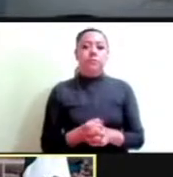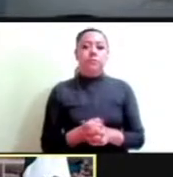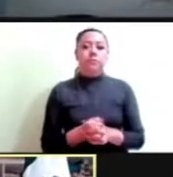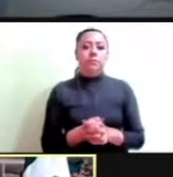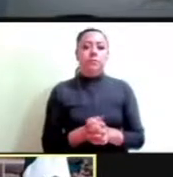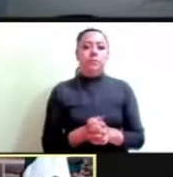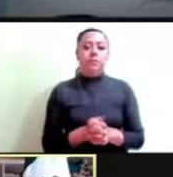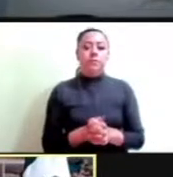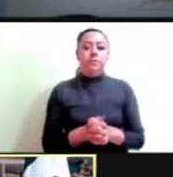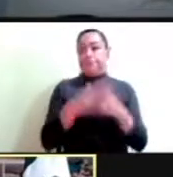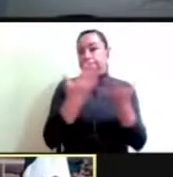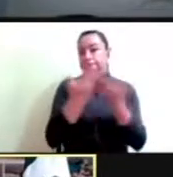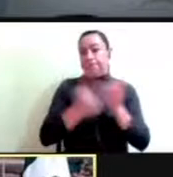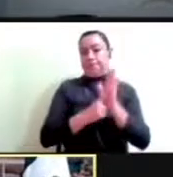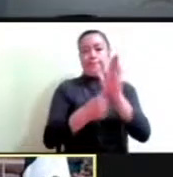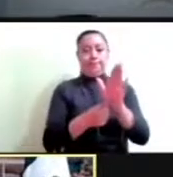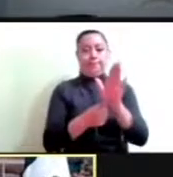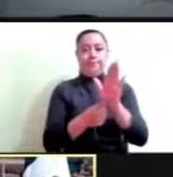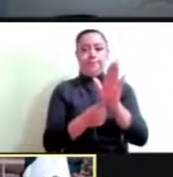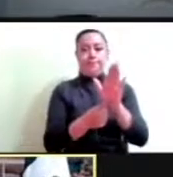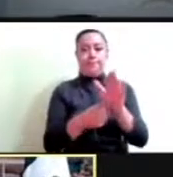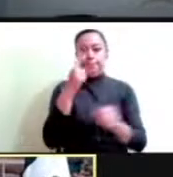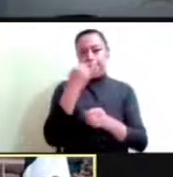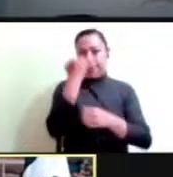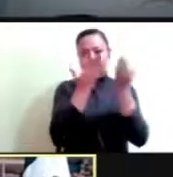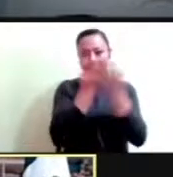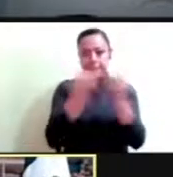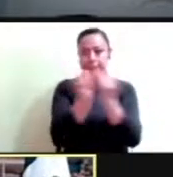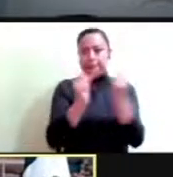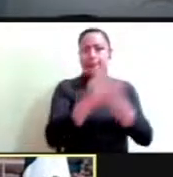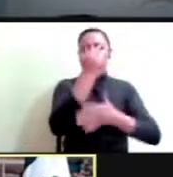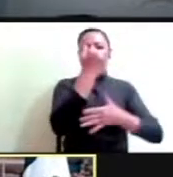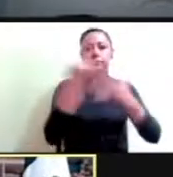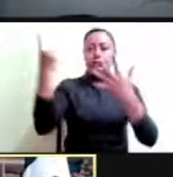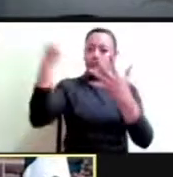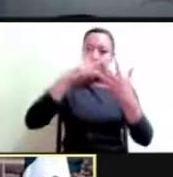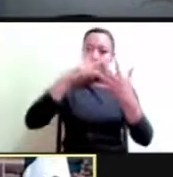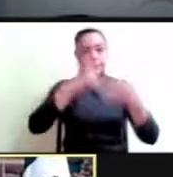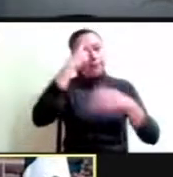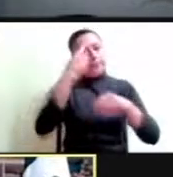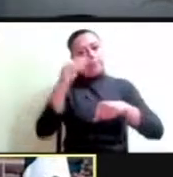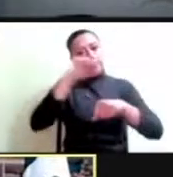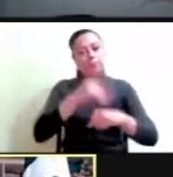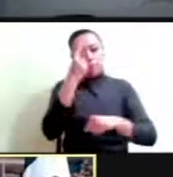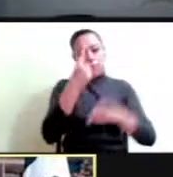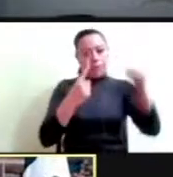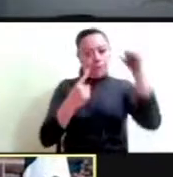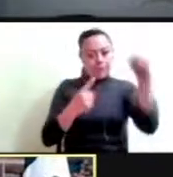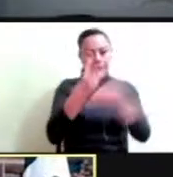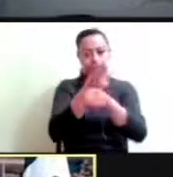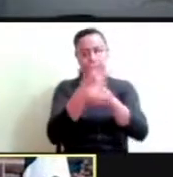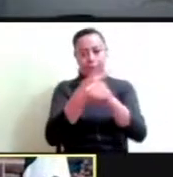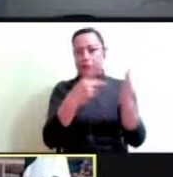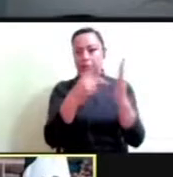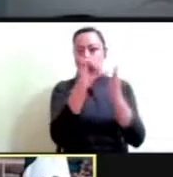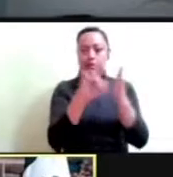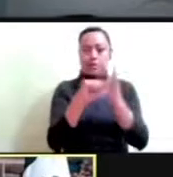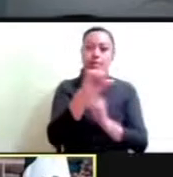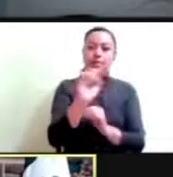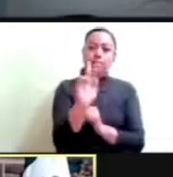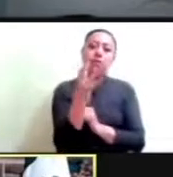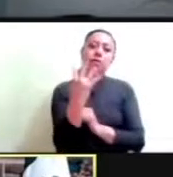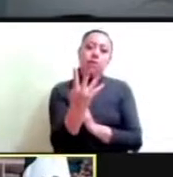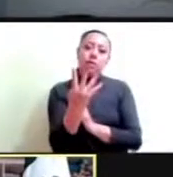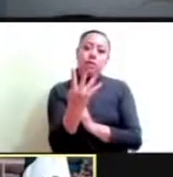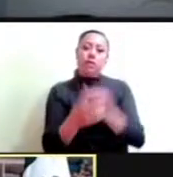Para presentar una iniciativa con proyecto de decreto por el que se adiciona un párrafo tercero al artículo 104 y un párrafo sexto